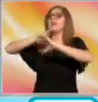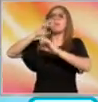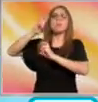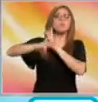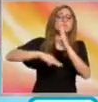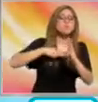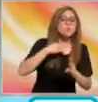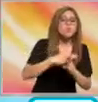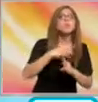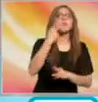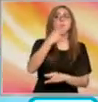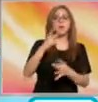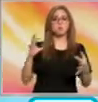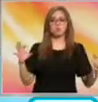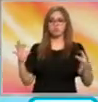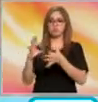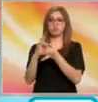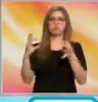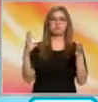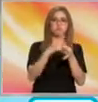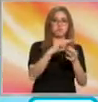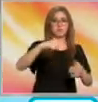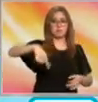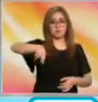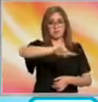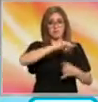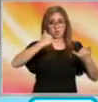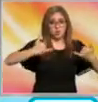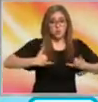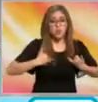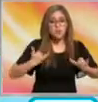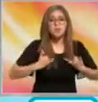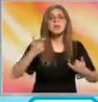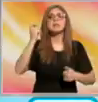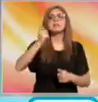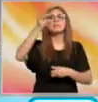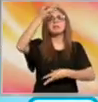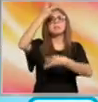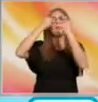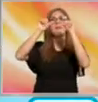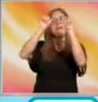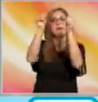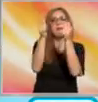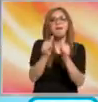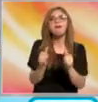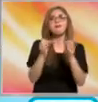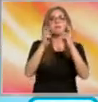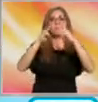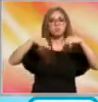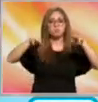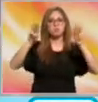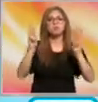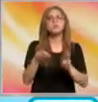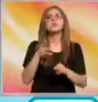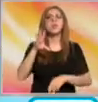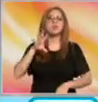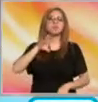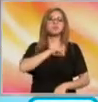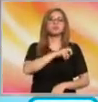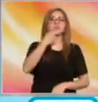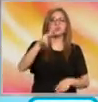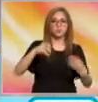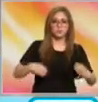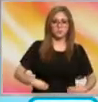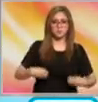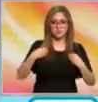canto nos lleva a una solidaridad de estos muchachos por el arte, por la música, por la pasión de la vida. Oye, suena como un recreo en